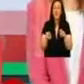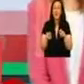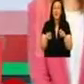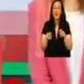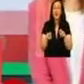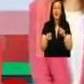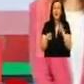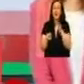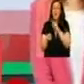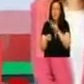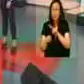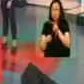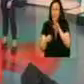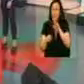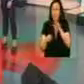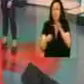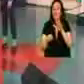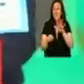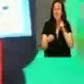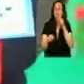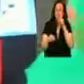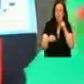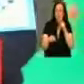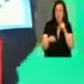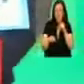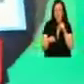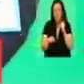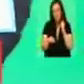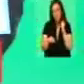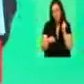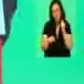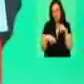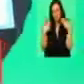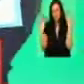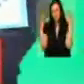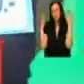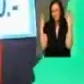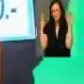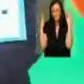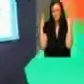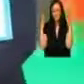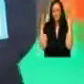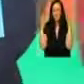son 235.100 pesos. Un aplauso, por un favor. Un aplauso enorme. Muchísimas gracias.